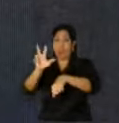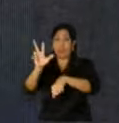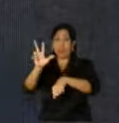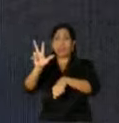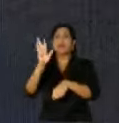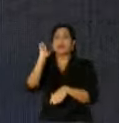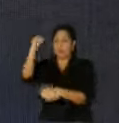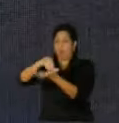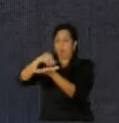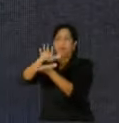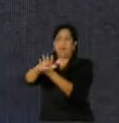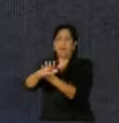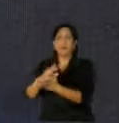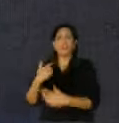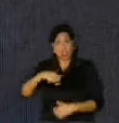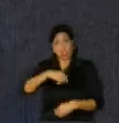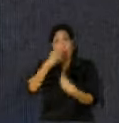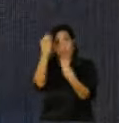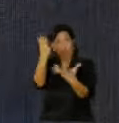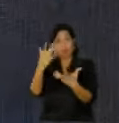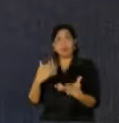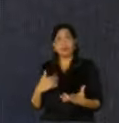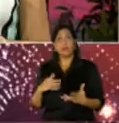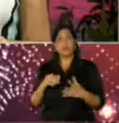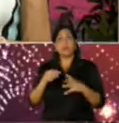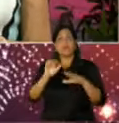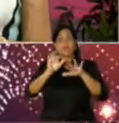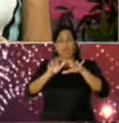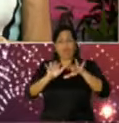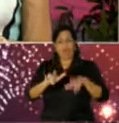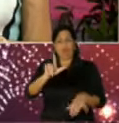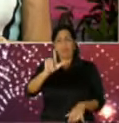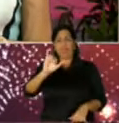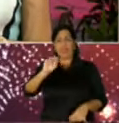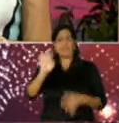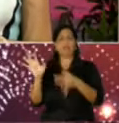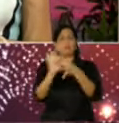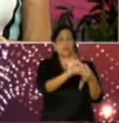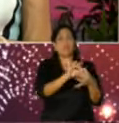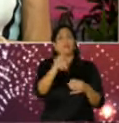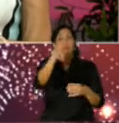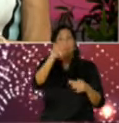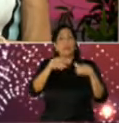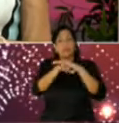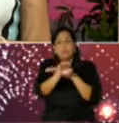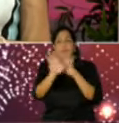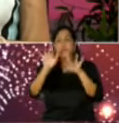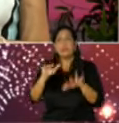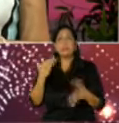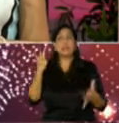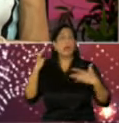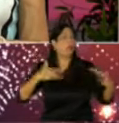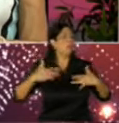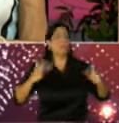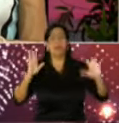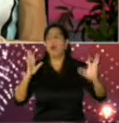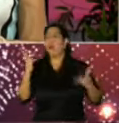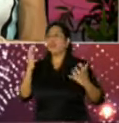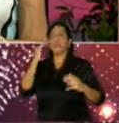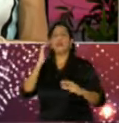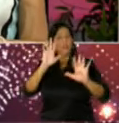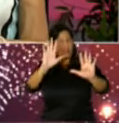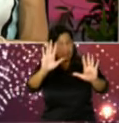es mi compromiso, le voy a dar el link. Hoy, antes de que me vaya de aquí, le doy el link para que puedan abrir el dashboard y así baje la ansiedad. Una cosa